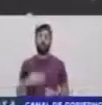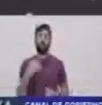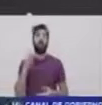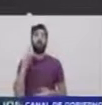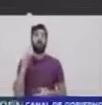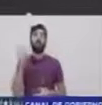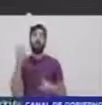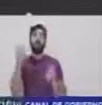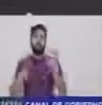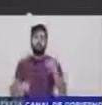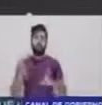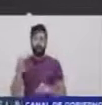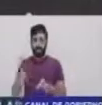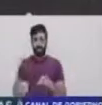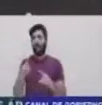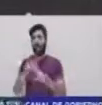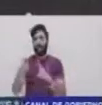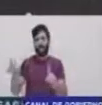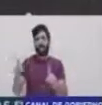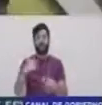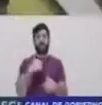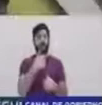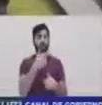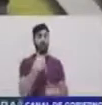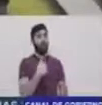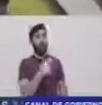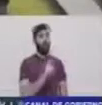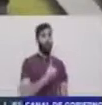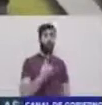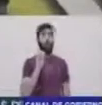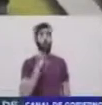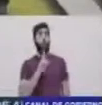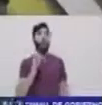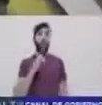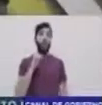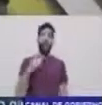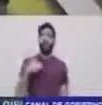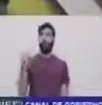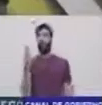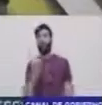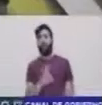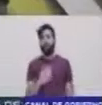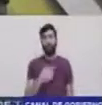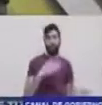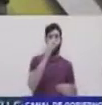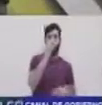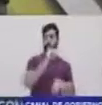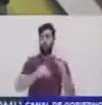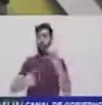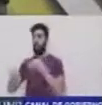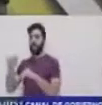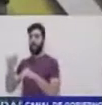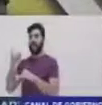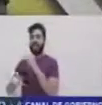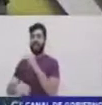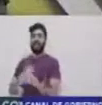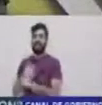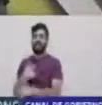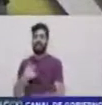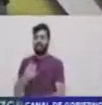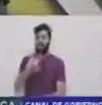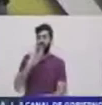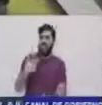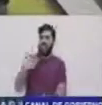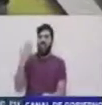como actúan en redes sociales, ¿verdad? Entonces lo ideal pues es, como usted dice, mantener esa personalidad paralela y que todo